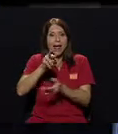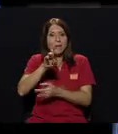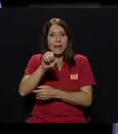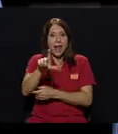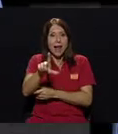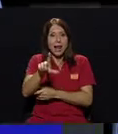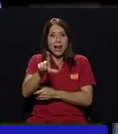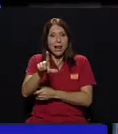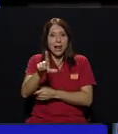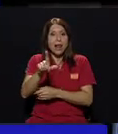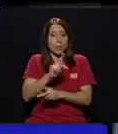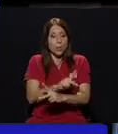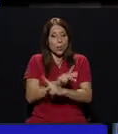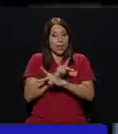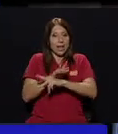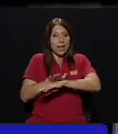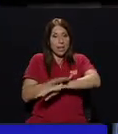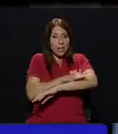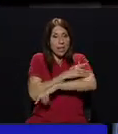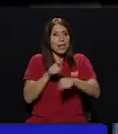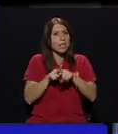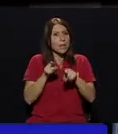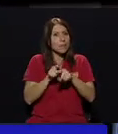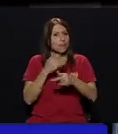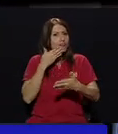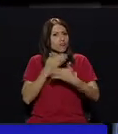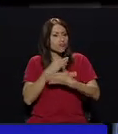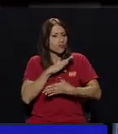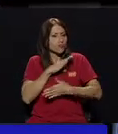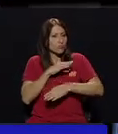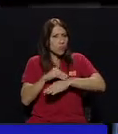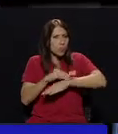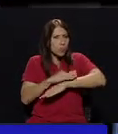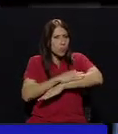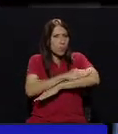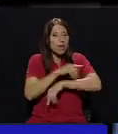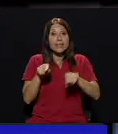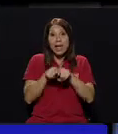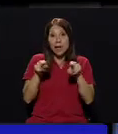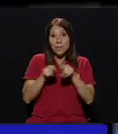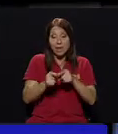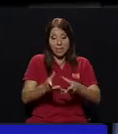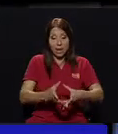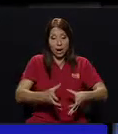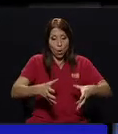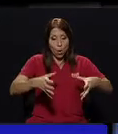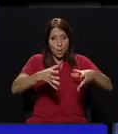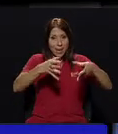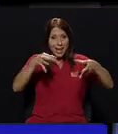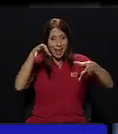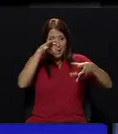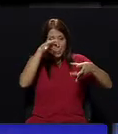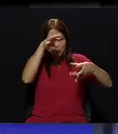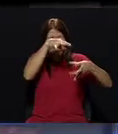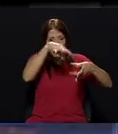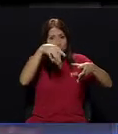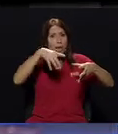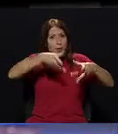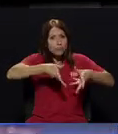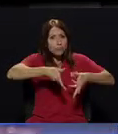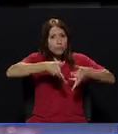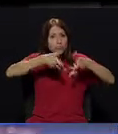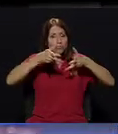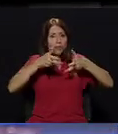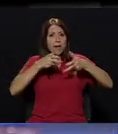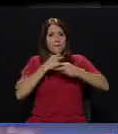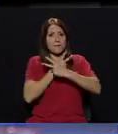de protegerla, nutrirla. Y tenemos también, se puede extraer veneno de la colmena, de las abejas